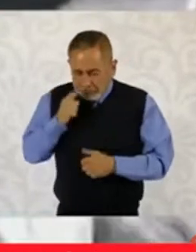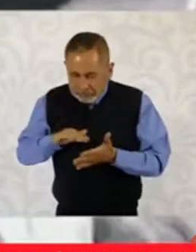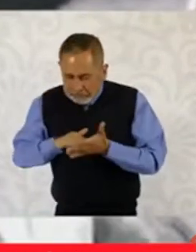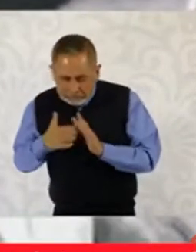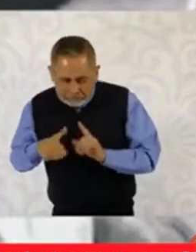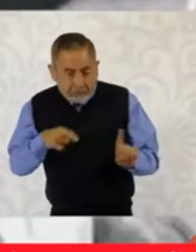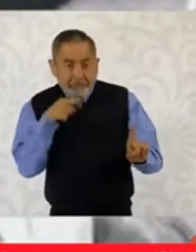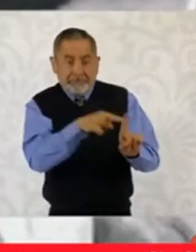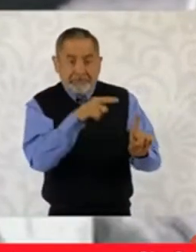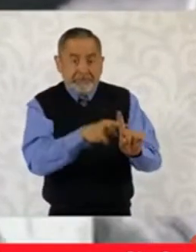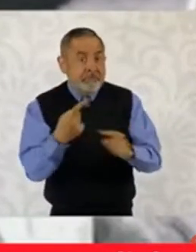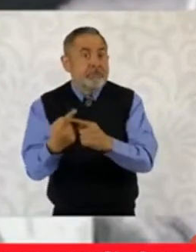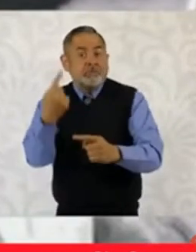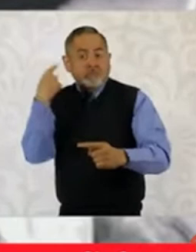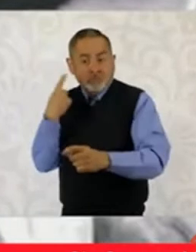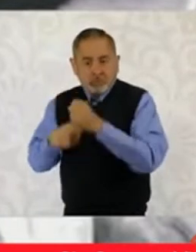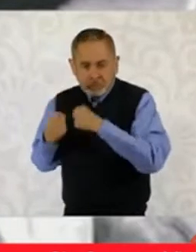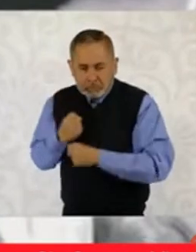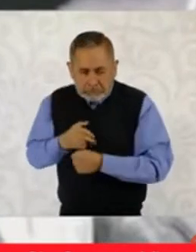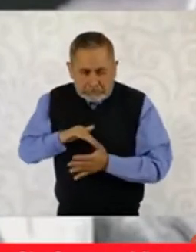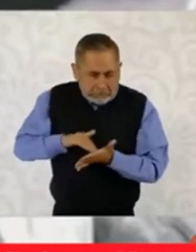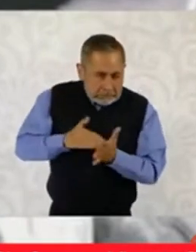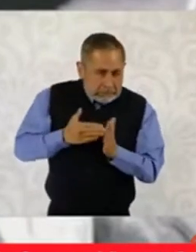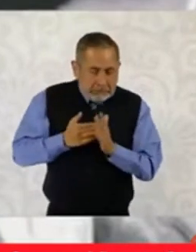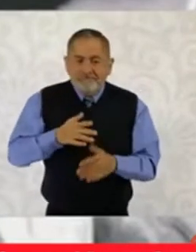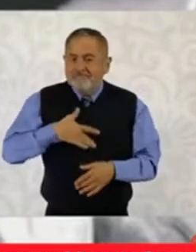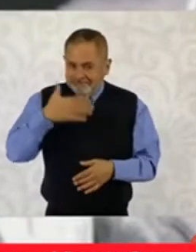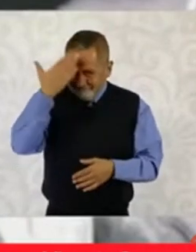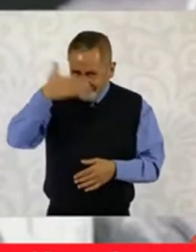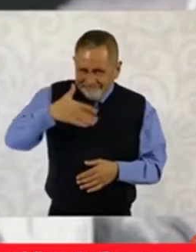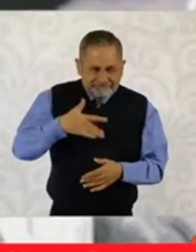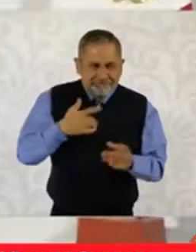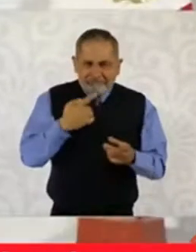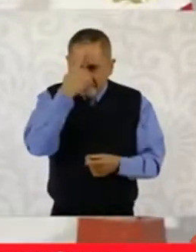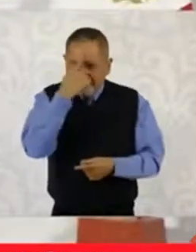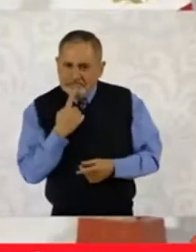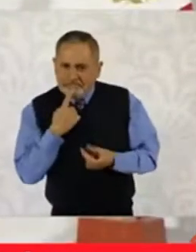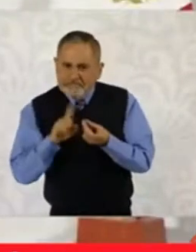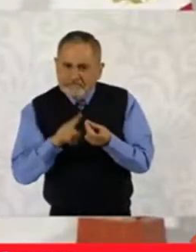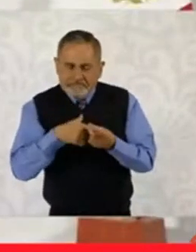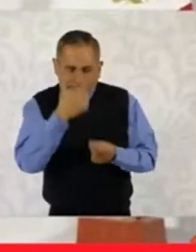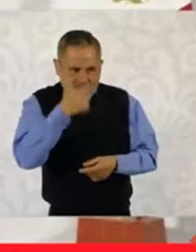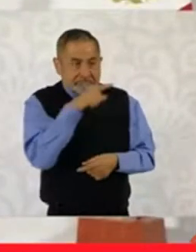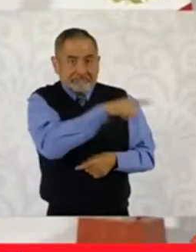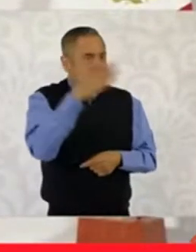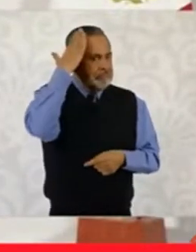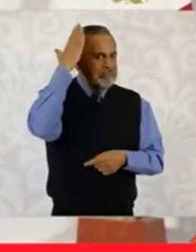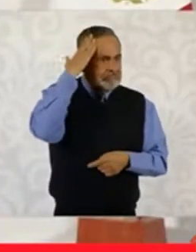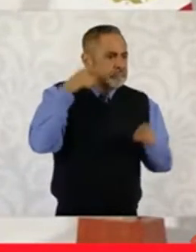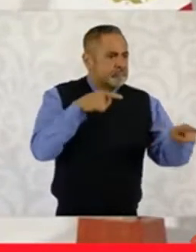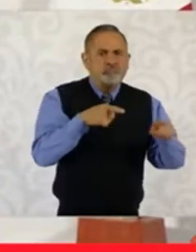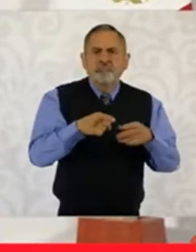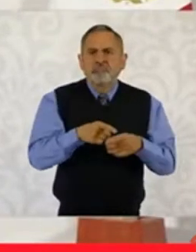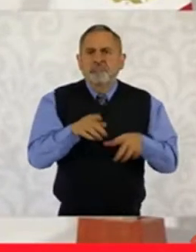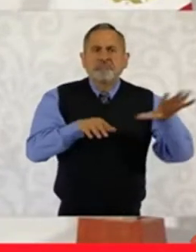esta persona desde el año pasado, lo teníamos ya identificado con distintos, como líder de la célula de